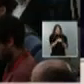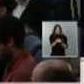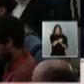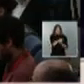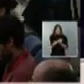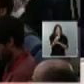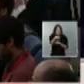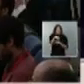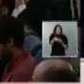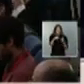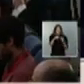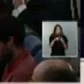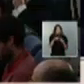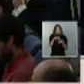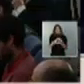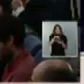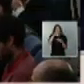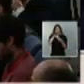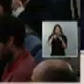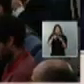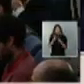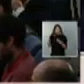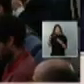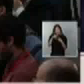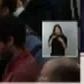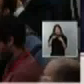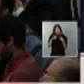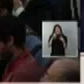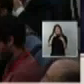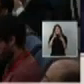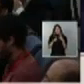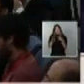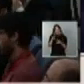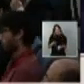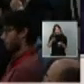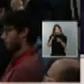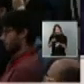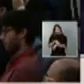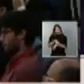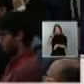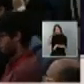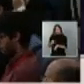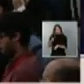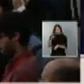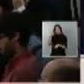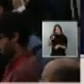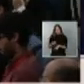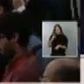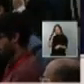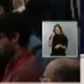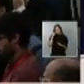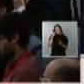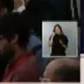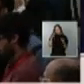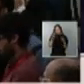que acelerar el aire acondicionado, ponerlo a tope, sino mantenerla bien aislada y cerrada la casa. Ahora voy